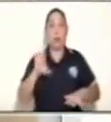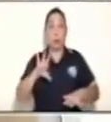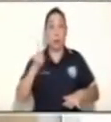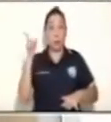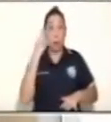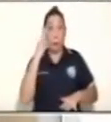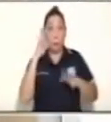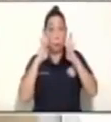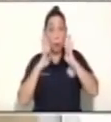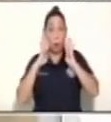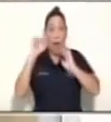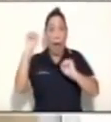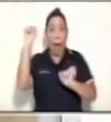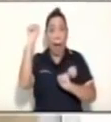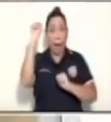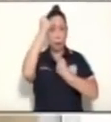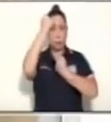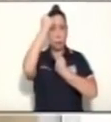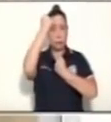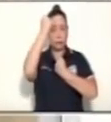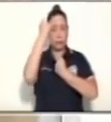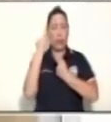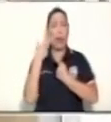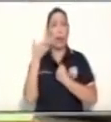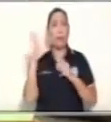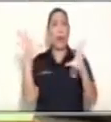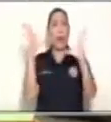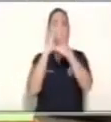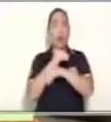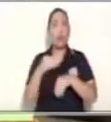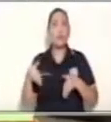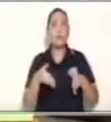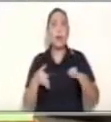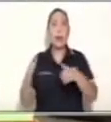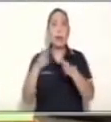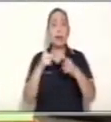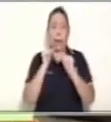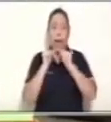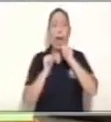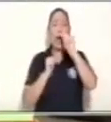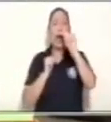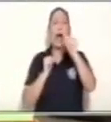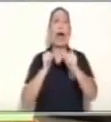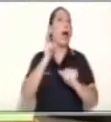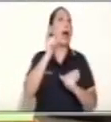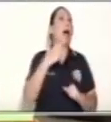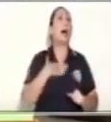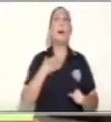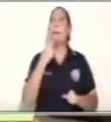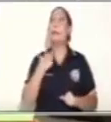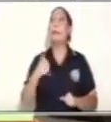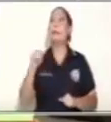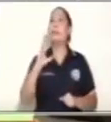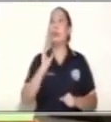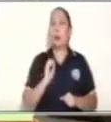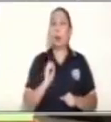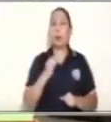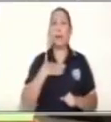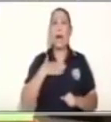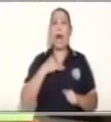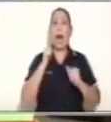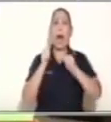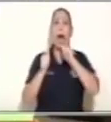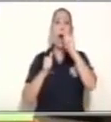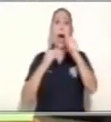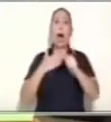castigada hasta el fin de los tiempos, iba a andar penando e iba a andar viendo dónde encontraba a sus hijos. Y por